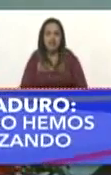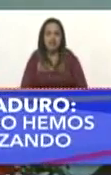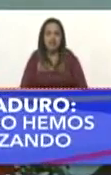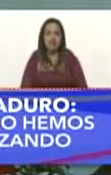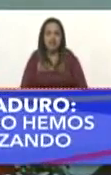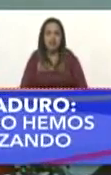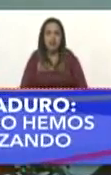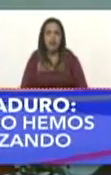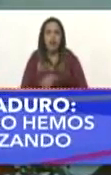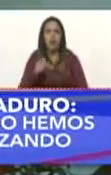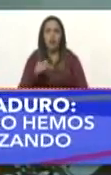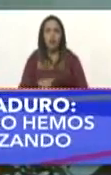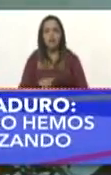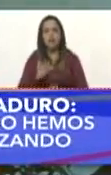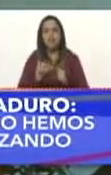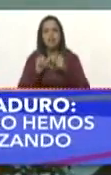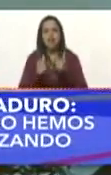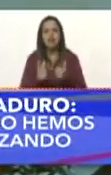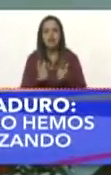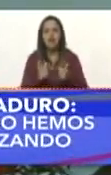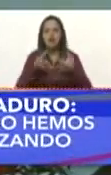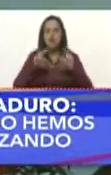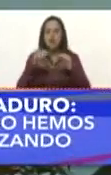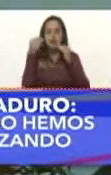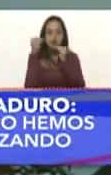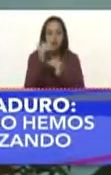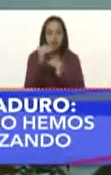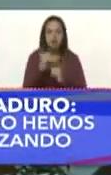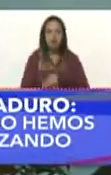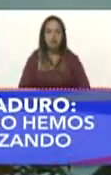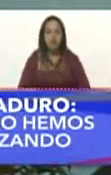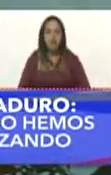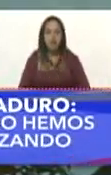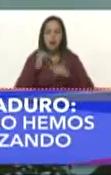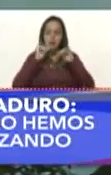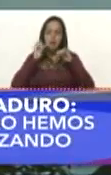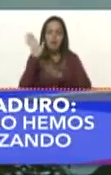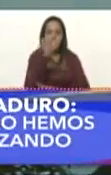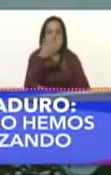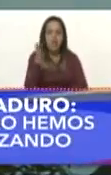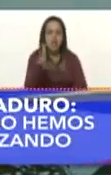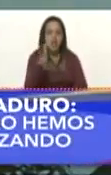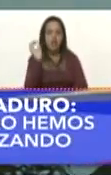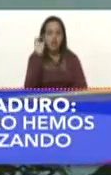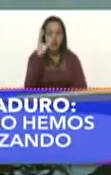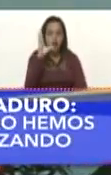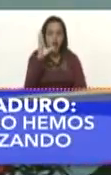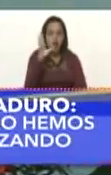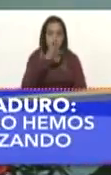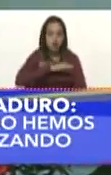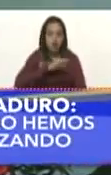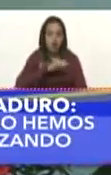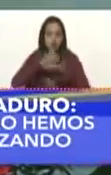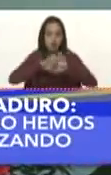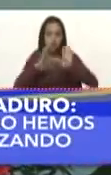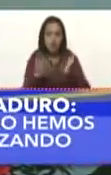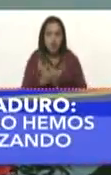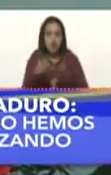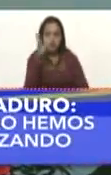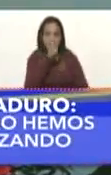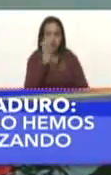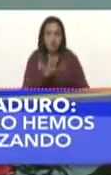Hoy estamos empezando una nueva etapa, con las mismas banderas del Foro Social Mundial de Sao Paulo,